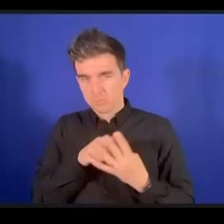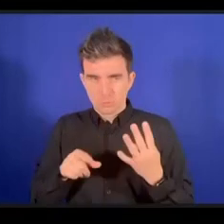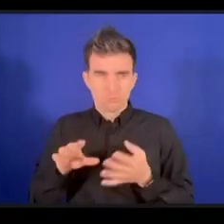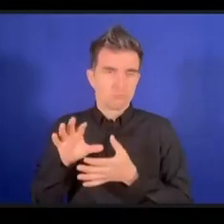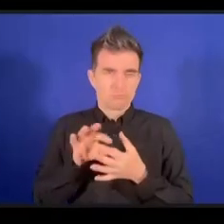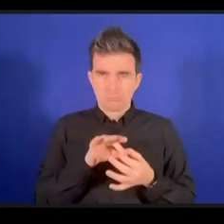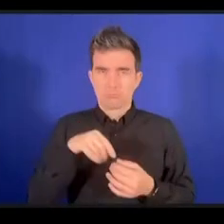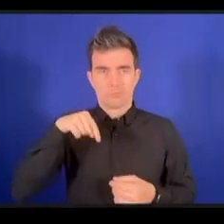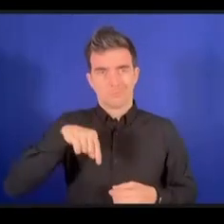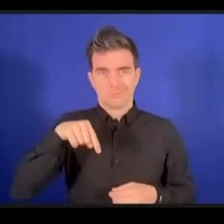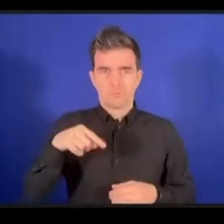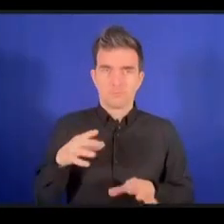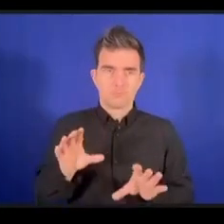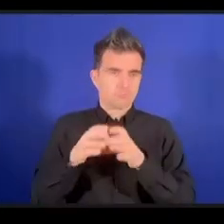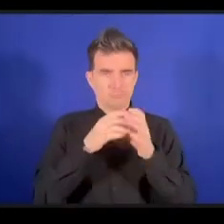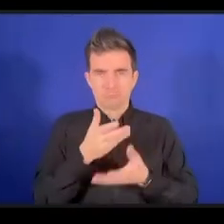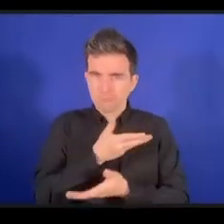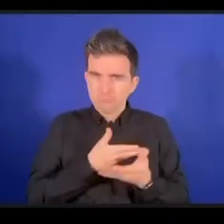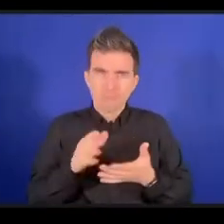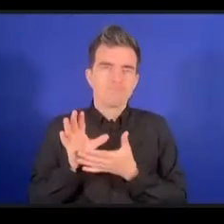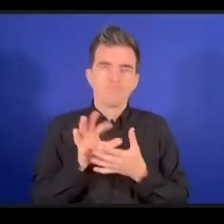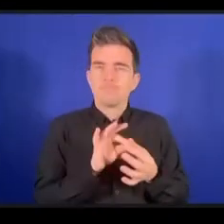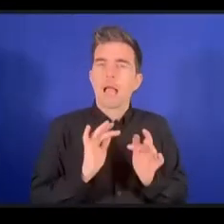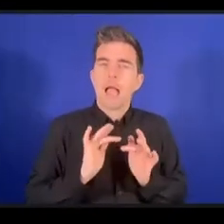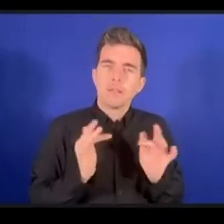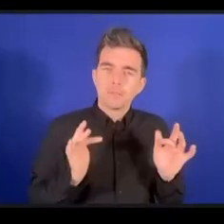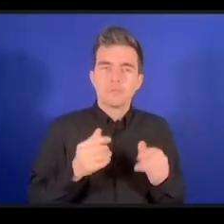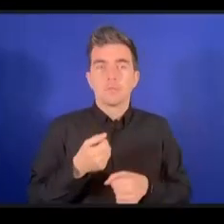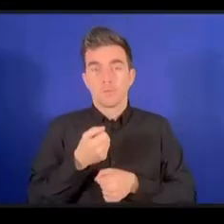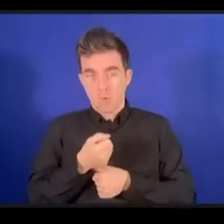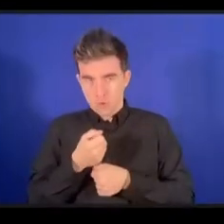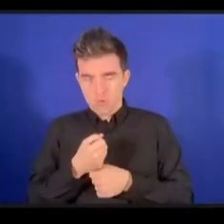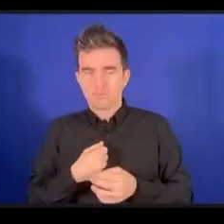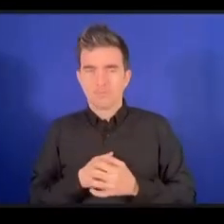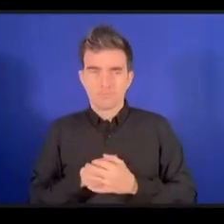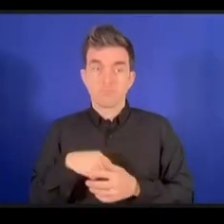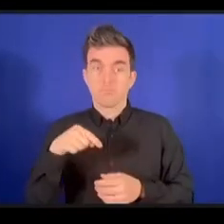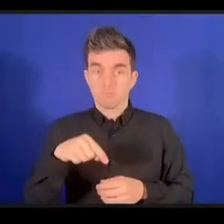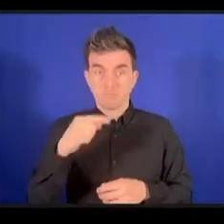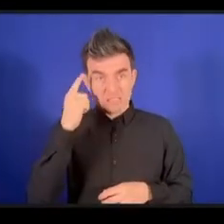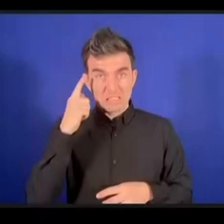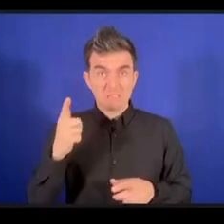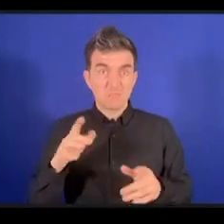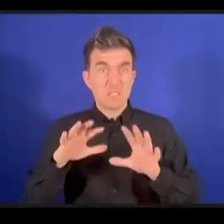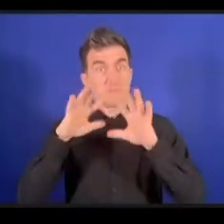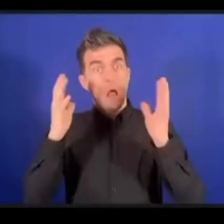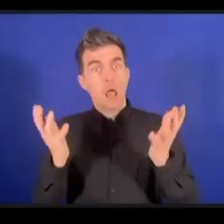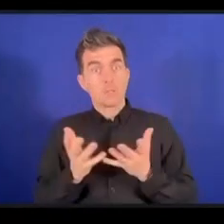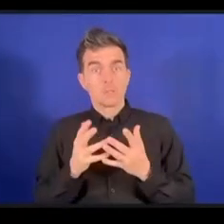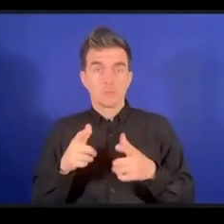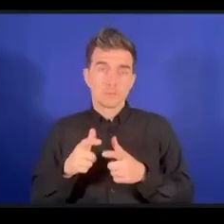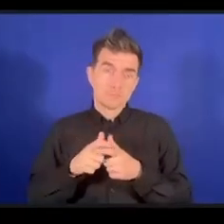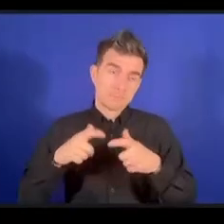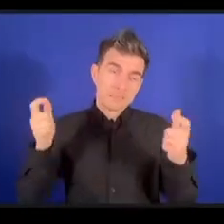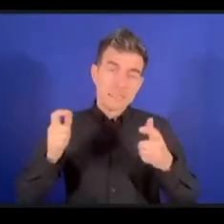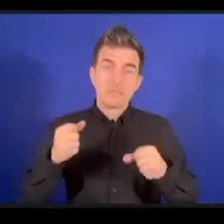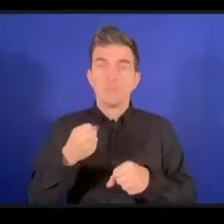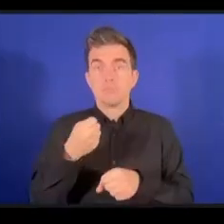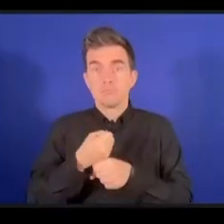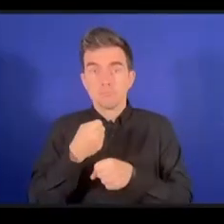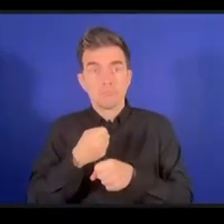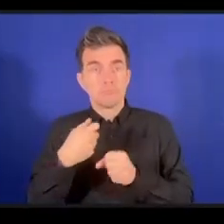coaliciones dinámicas es Eh Pues el proyecto más importante que es la creación de puestos de trabajo